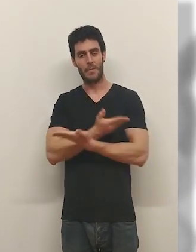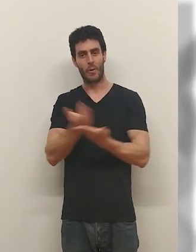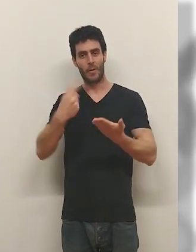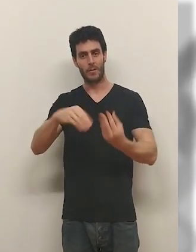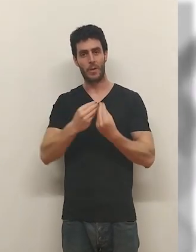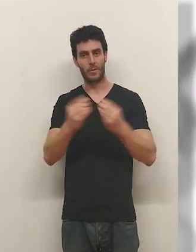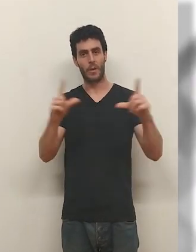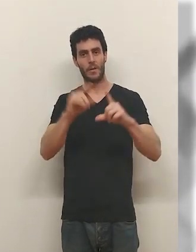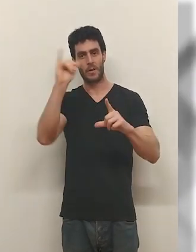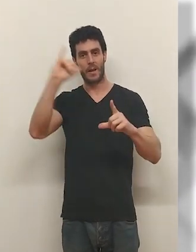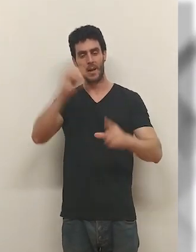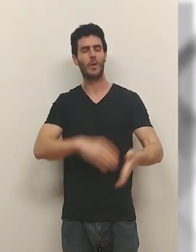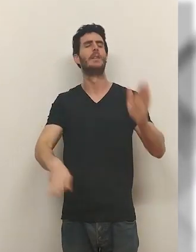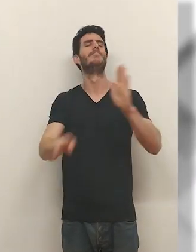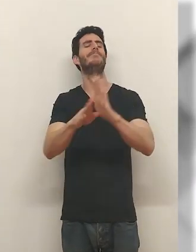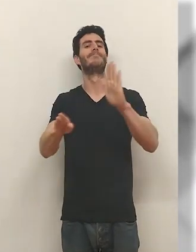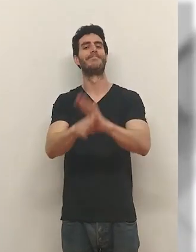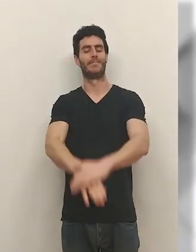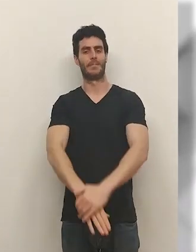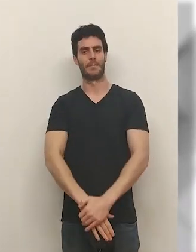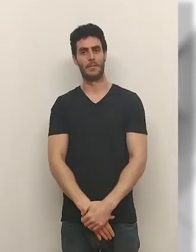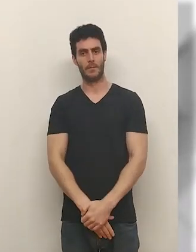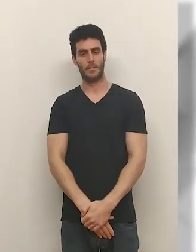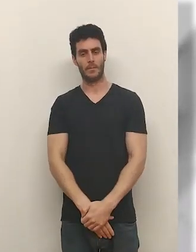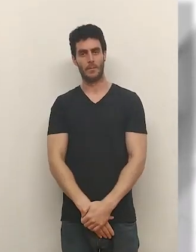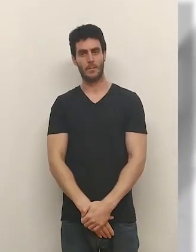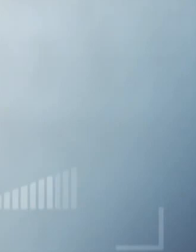Gracias por su confianza y sigan en la compañía de TVR.